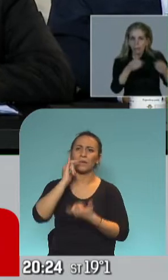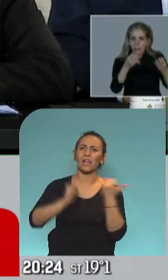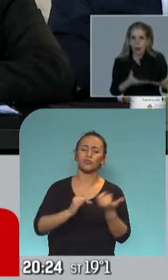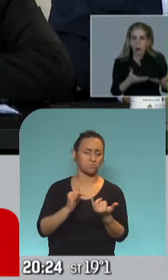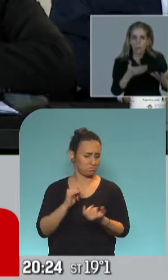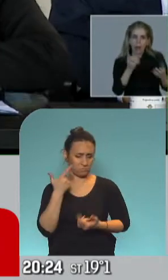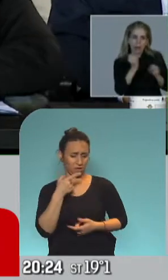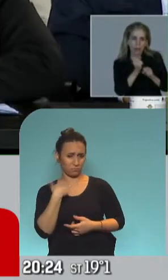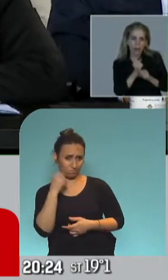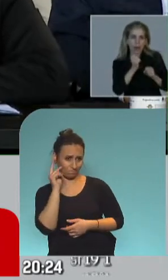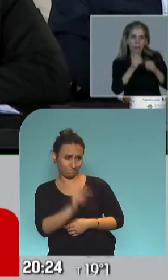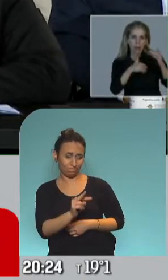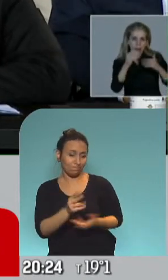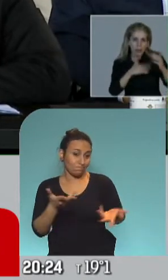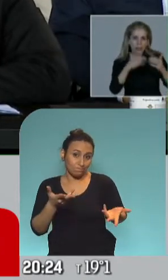a nuestra mirada,